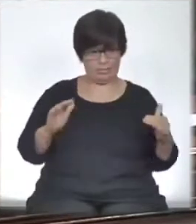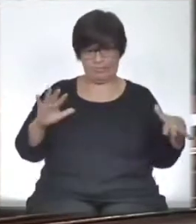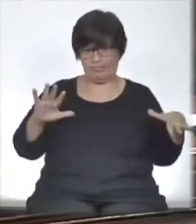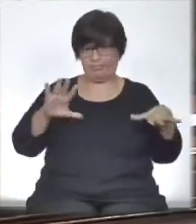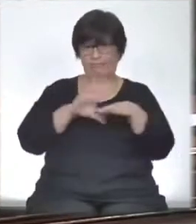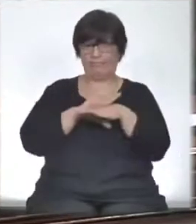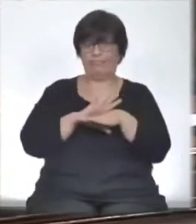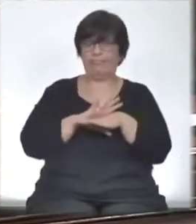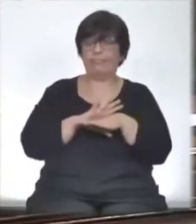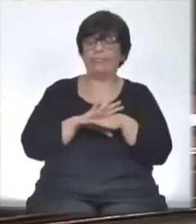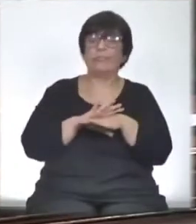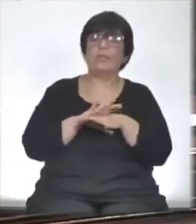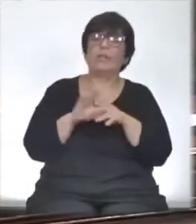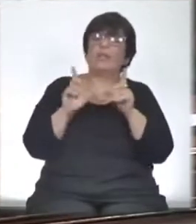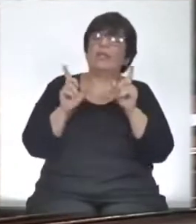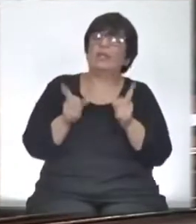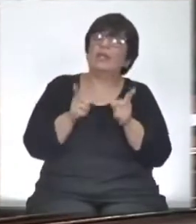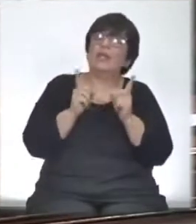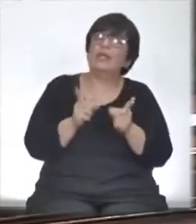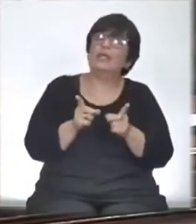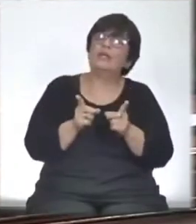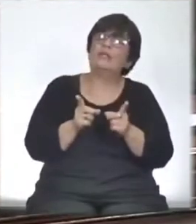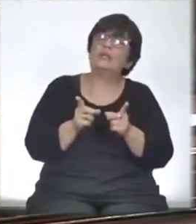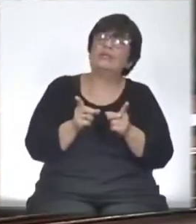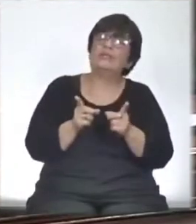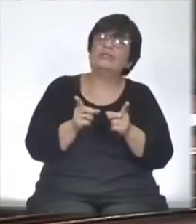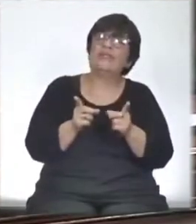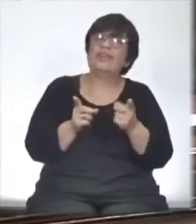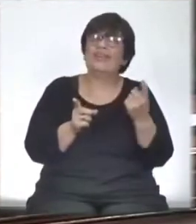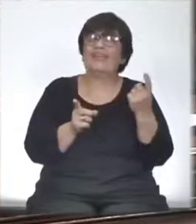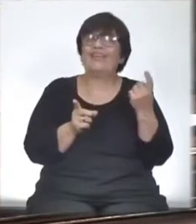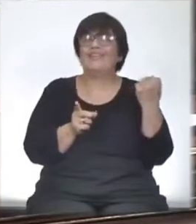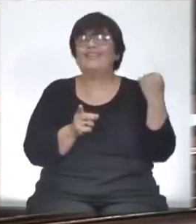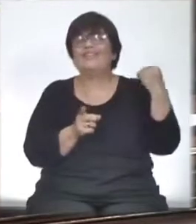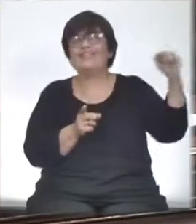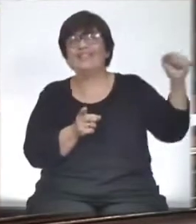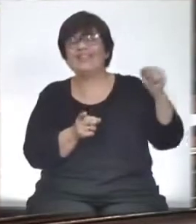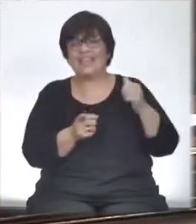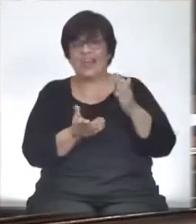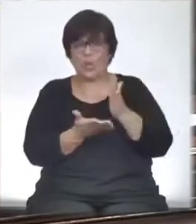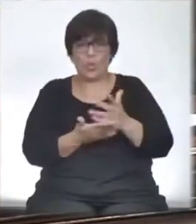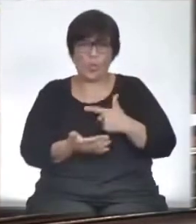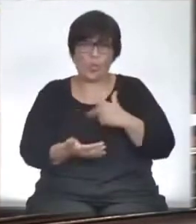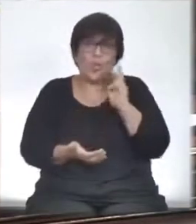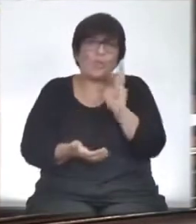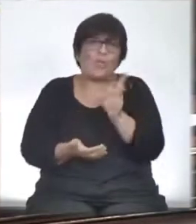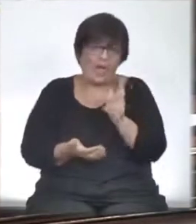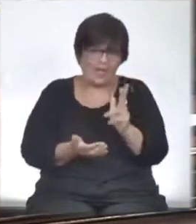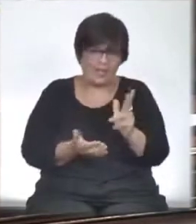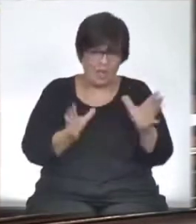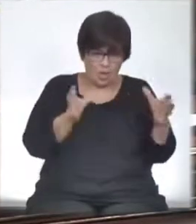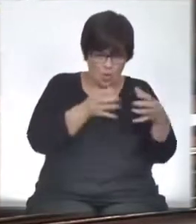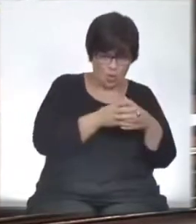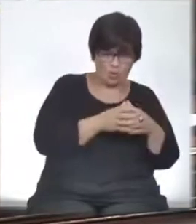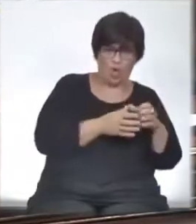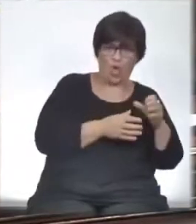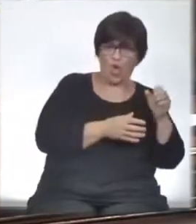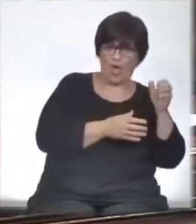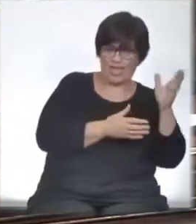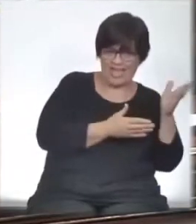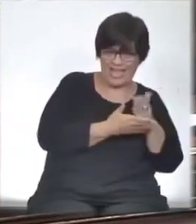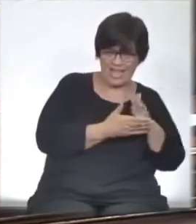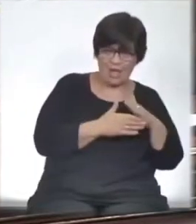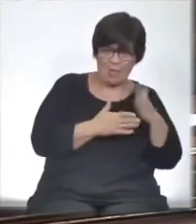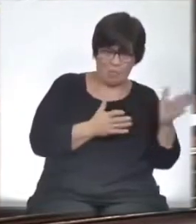concurrentes, ha habido violaciones de los derechos humanos de izquierda, de derecha y de